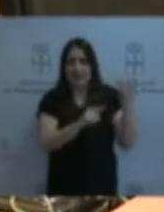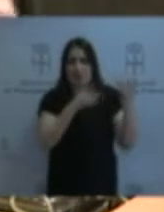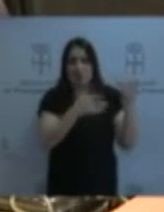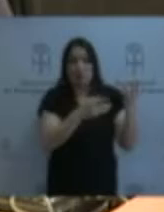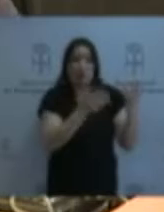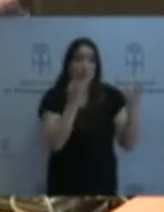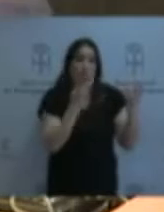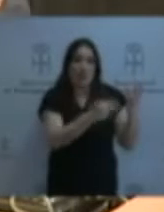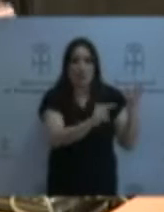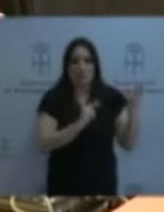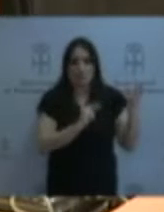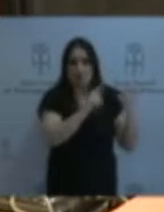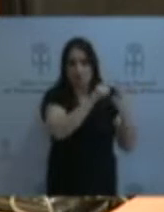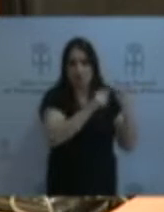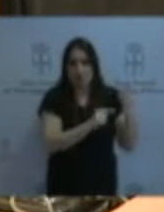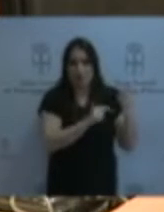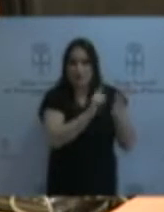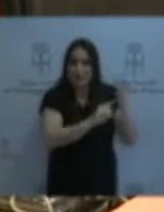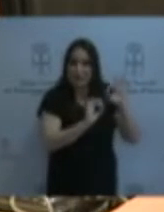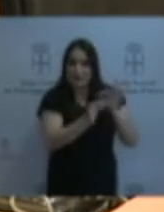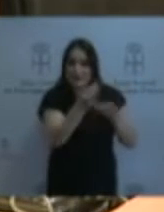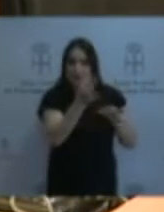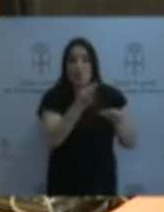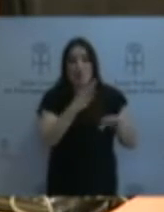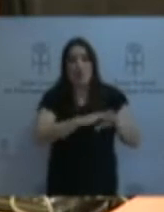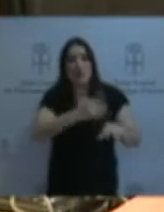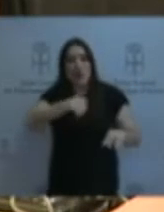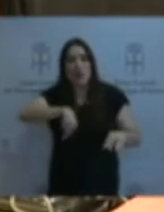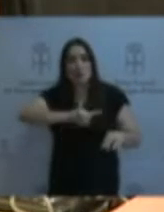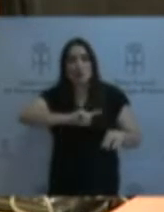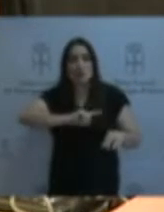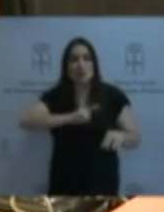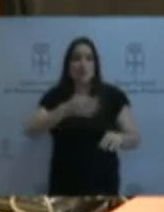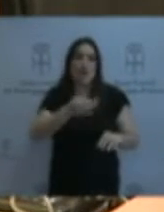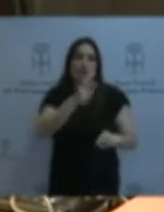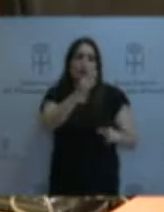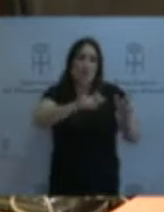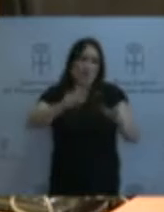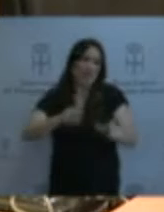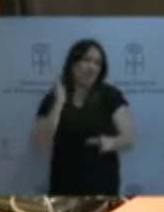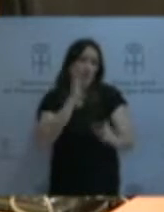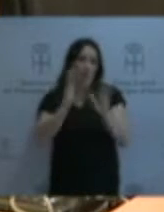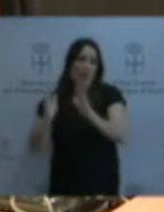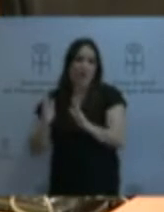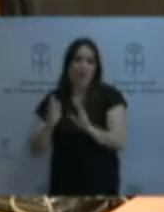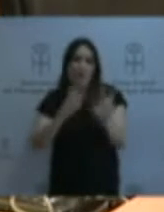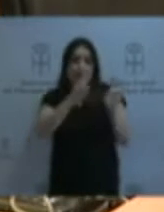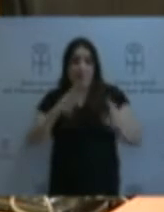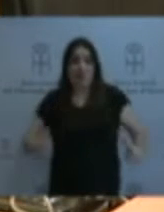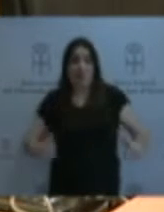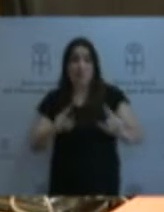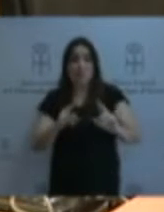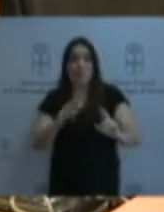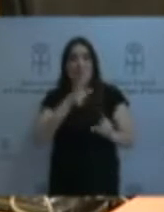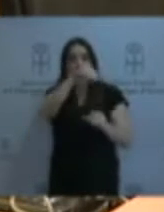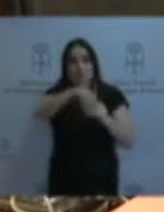que nos gustaría diese hoy aquí respuestas lo más concretas posible, porque para nuestro grupo y sobre todo para las miles de personas afectadas en Asturias, tanto de dentro